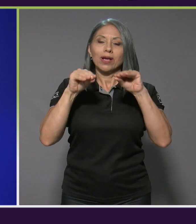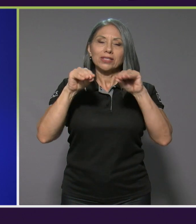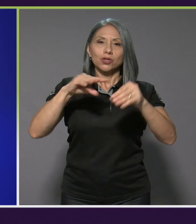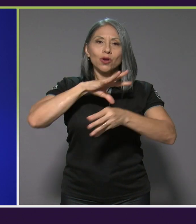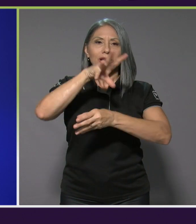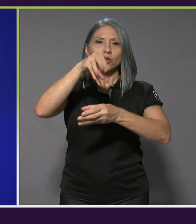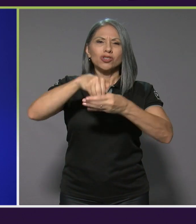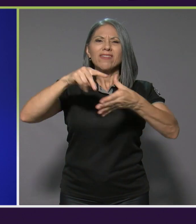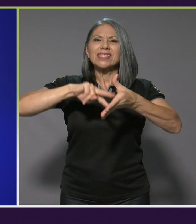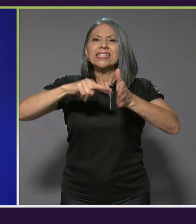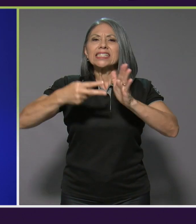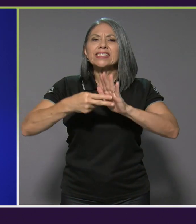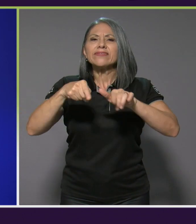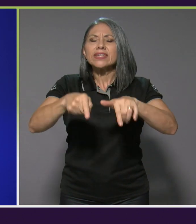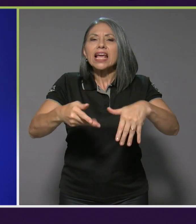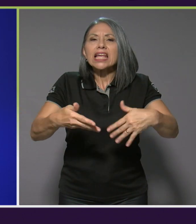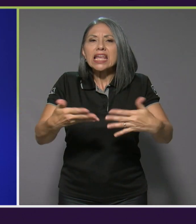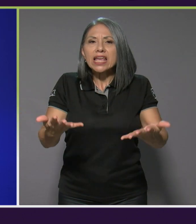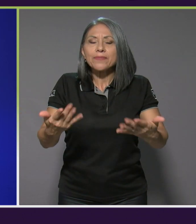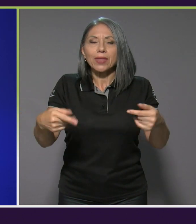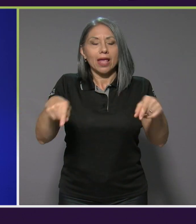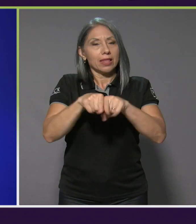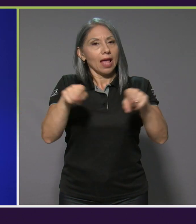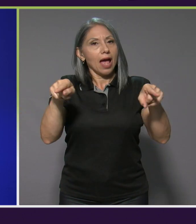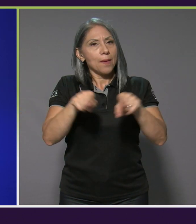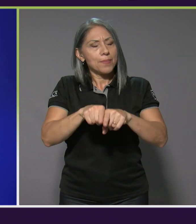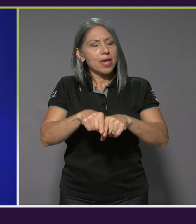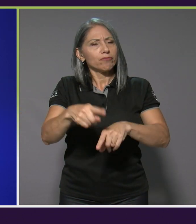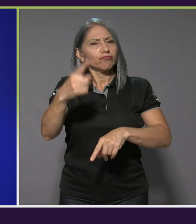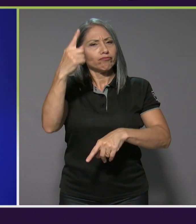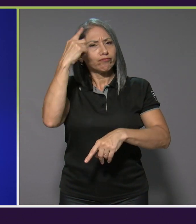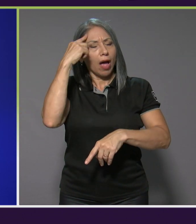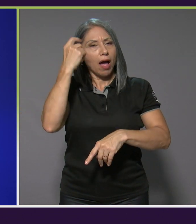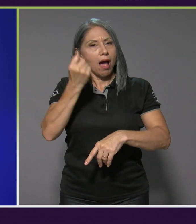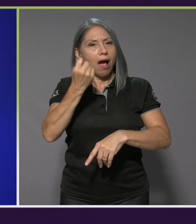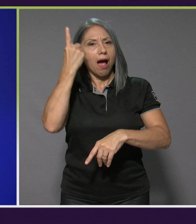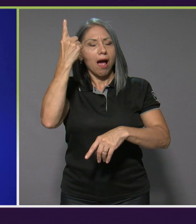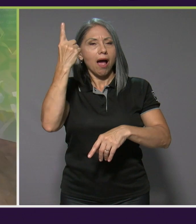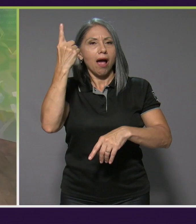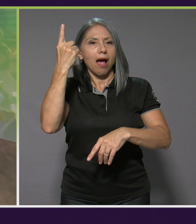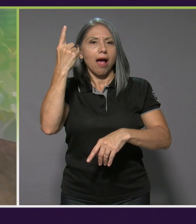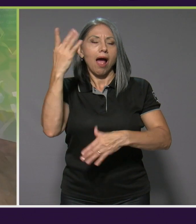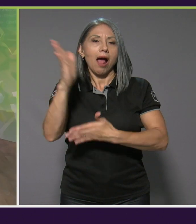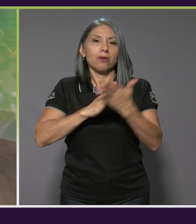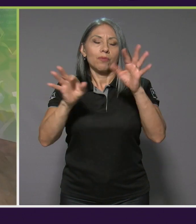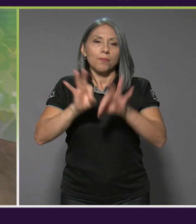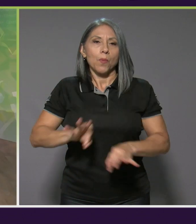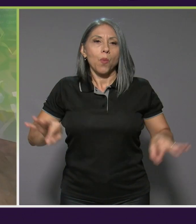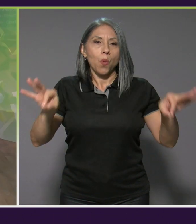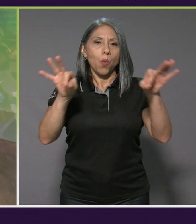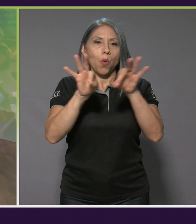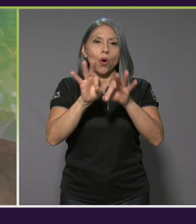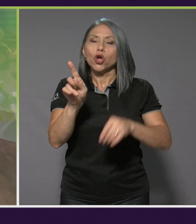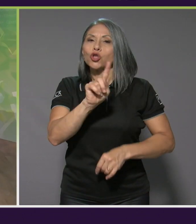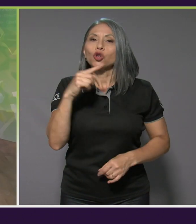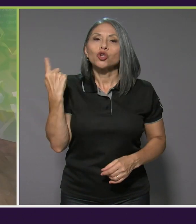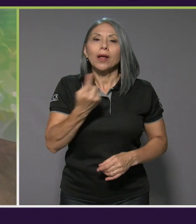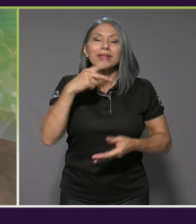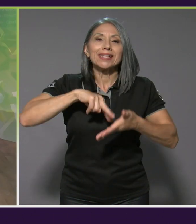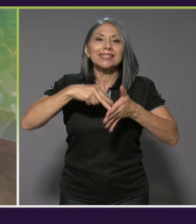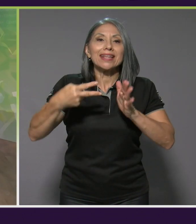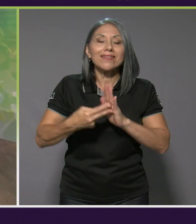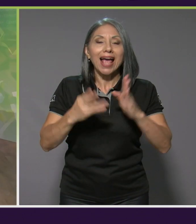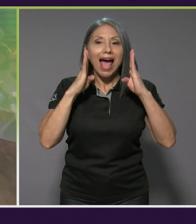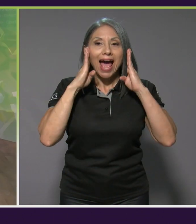abre un panorama muy importante porque entendemos que no se trata solo de la atención educativa a personas